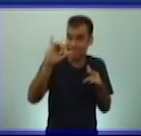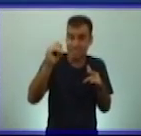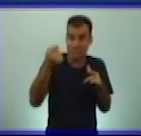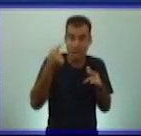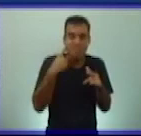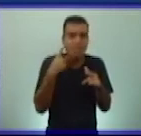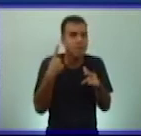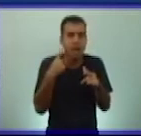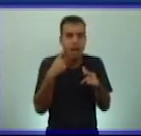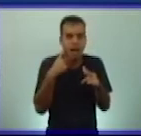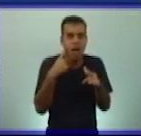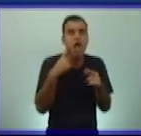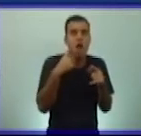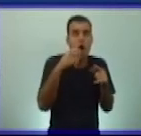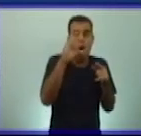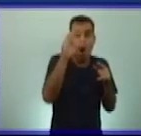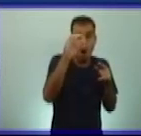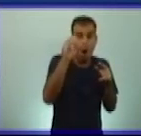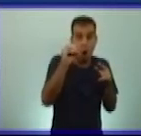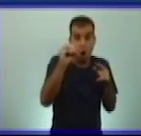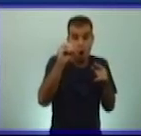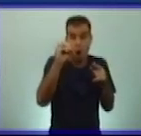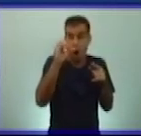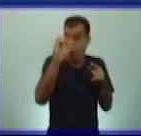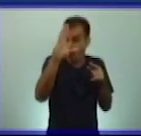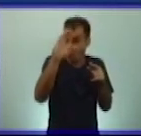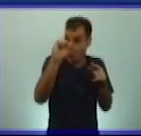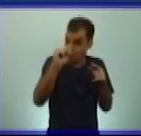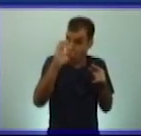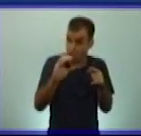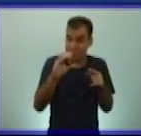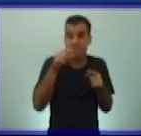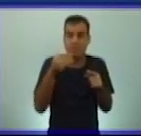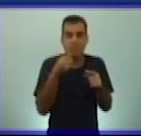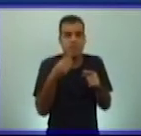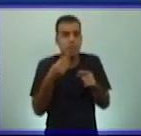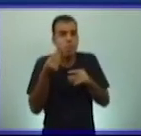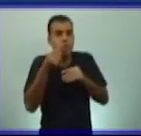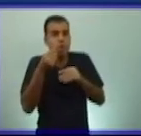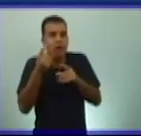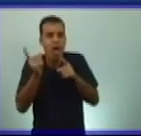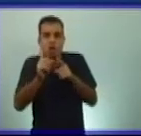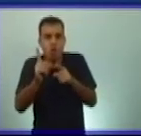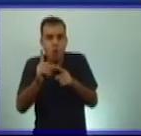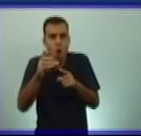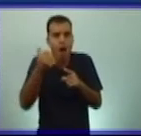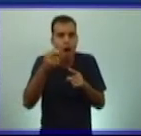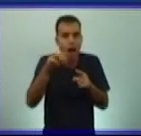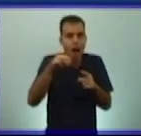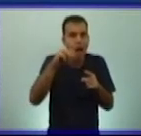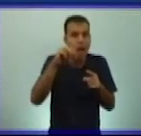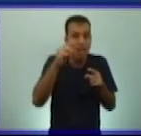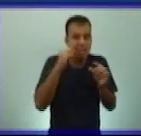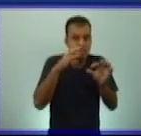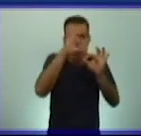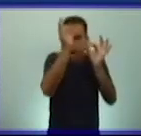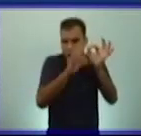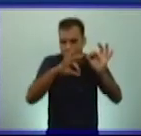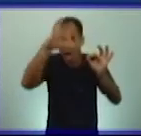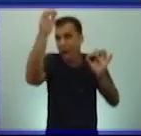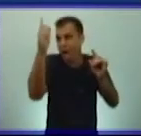serían amortiguadas. Para que las oscilaciones sean no amortiguadas, yo tengo que valorar que la resistencia es muy